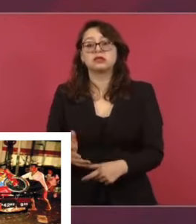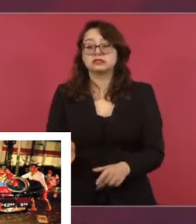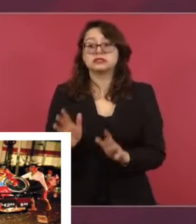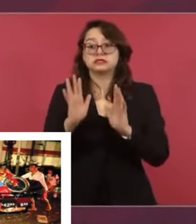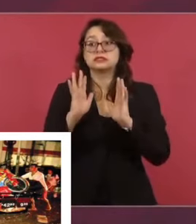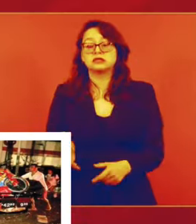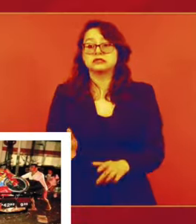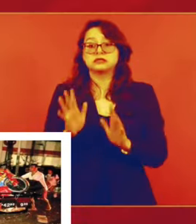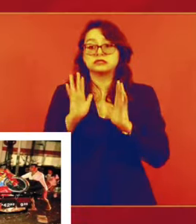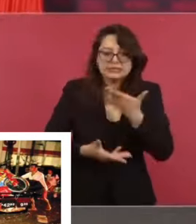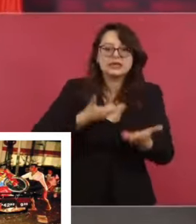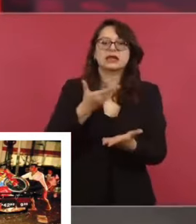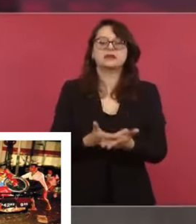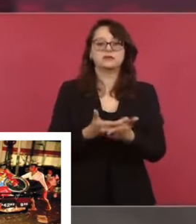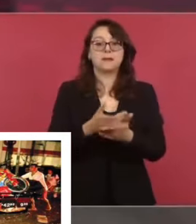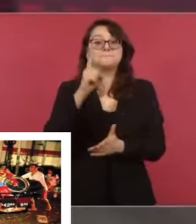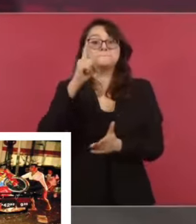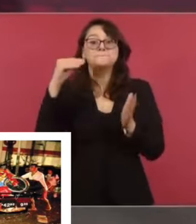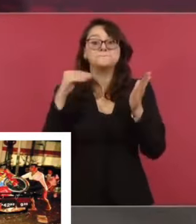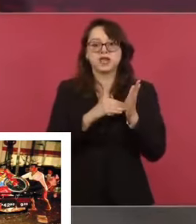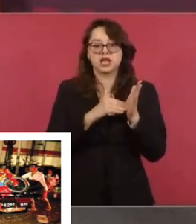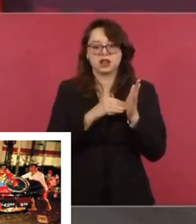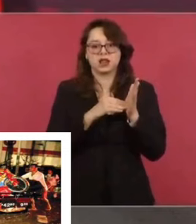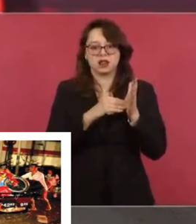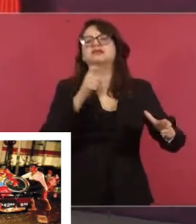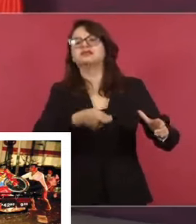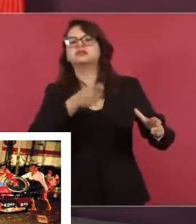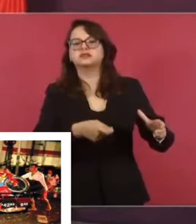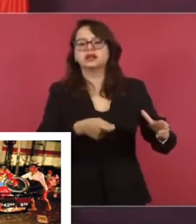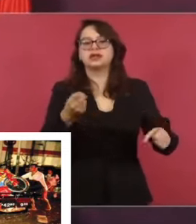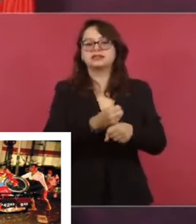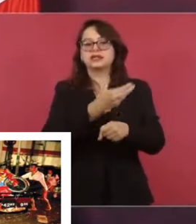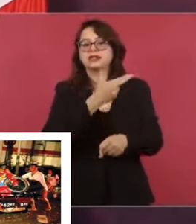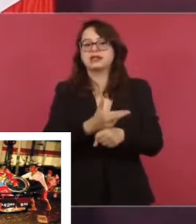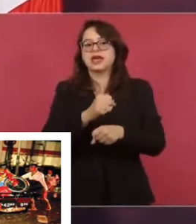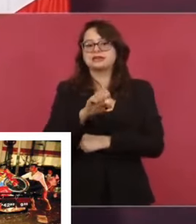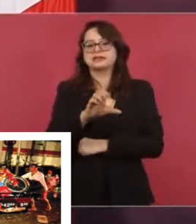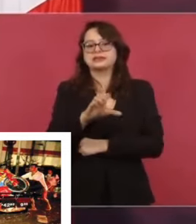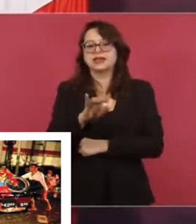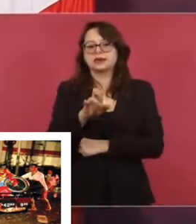1,000 promotores de la Secretaría de Bienestar, 1,000